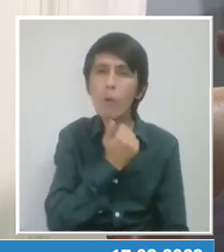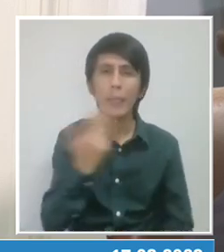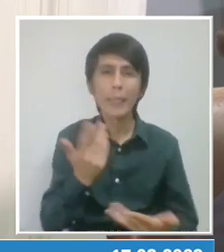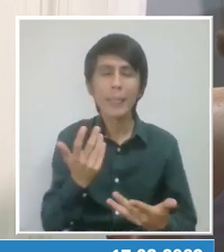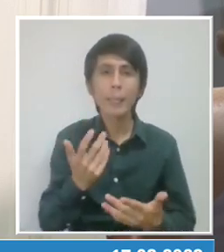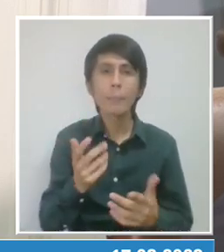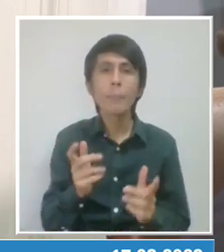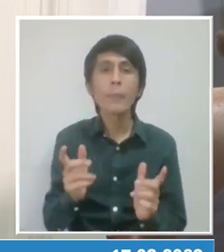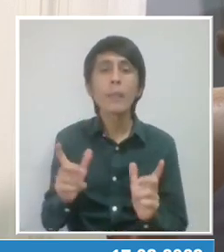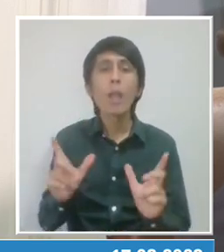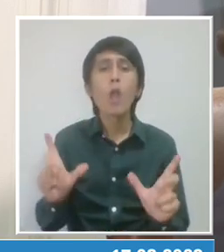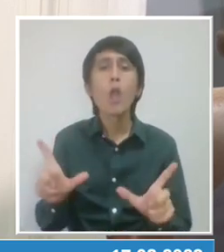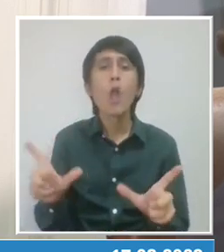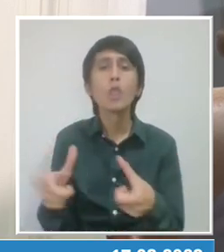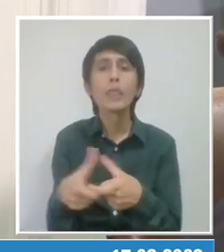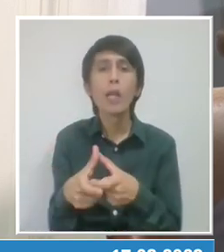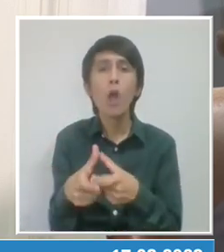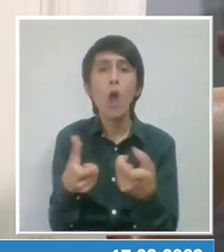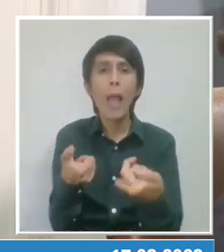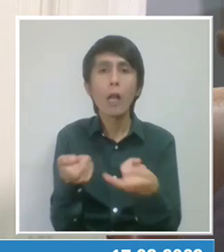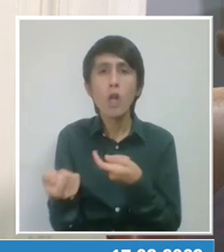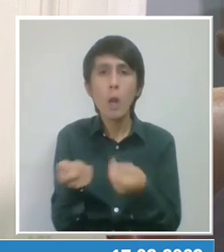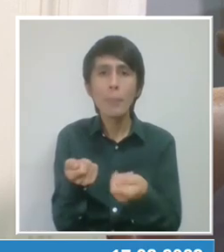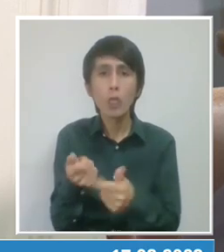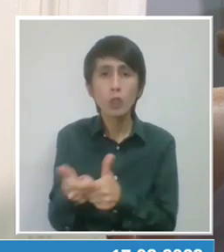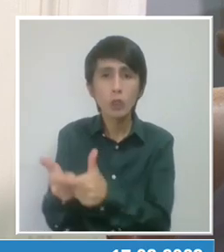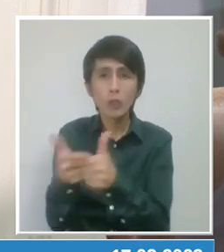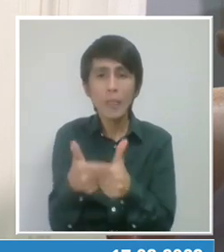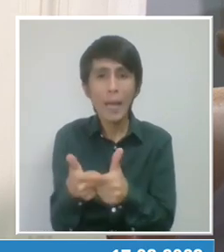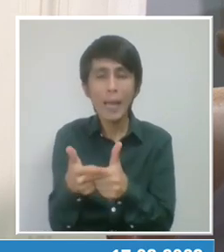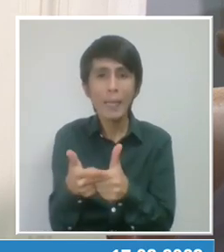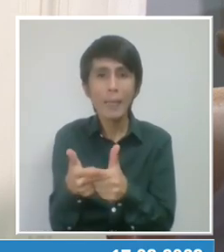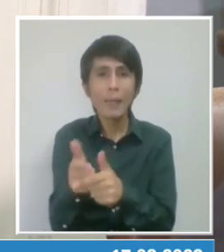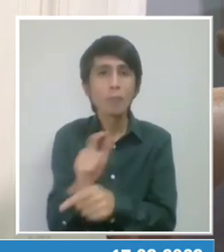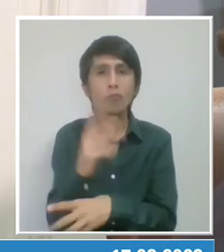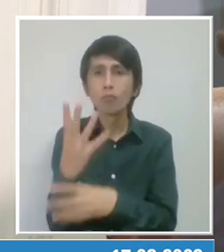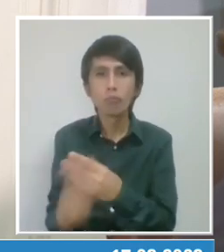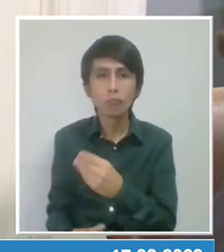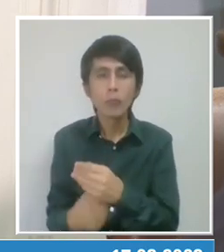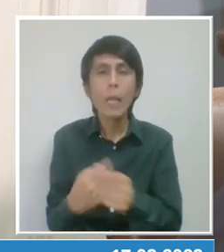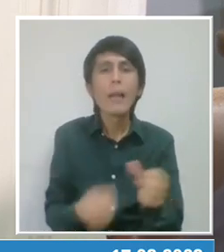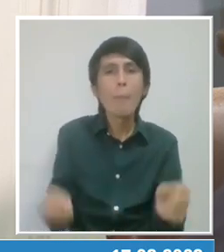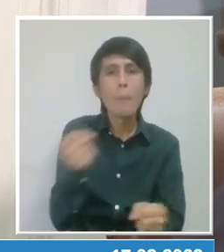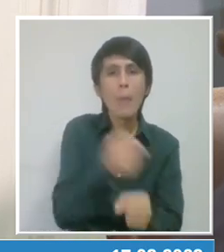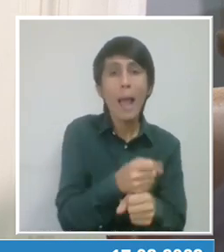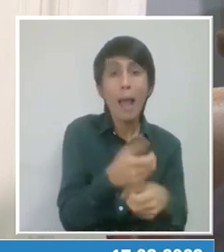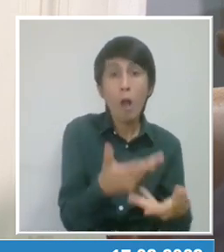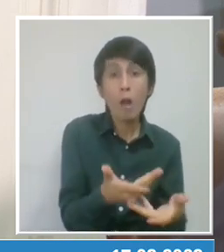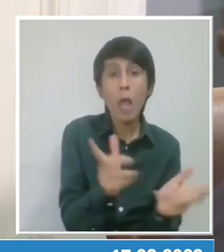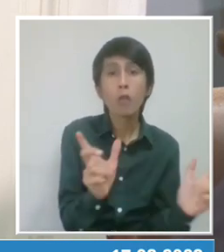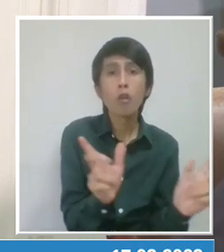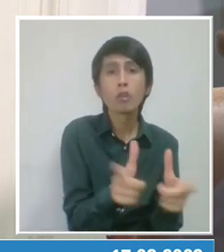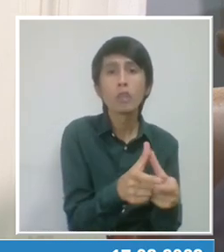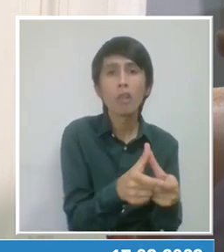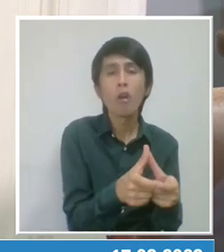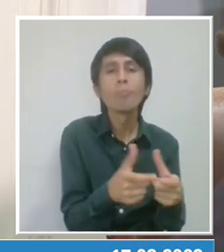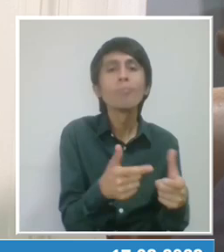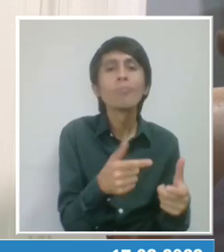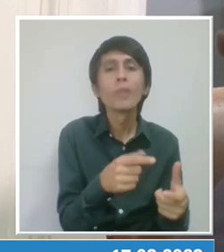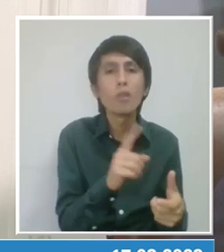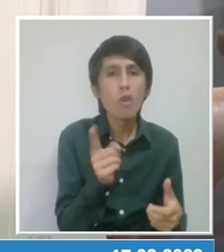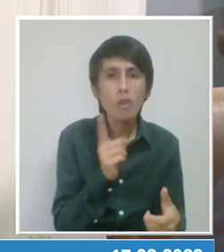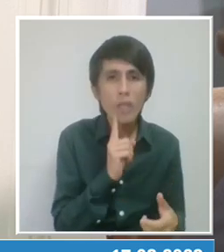económicos sociales para reemplazarlos por estos consejos actuales que no tienen prácticamente participación